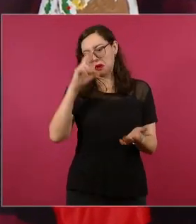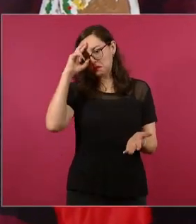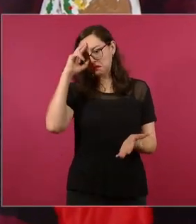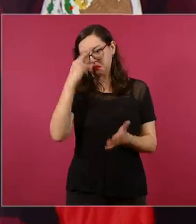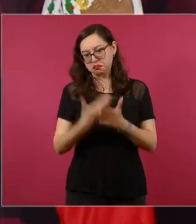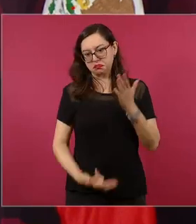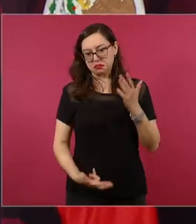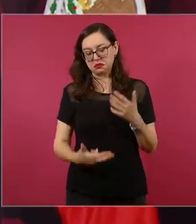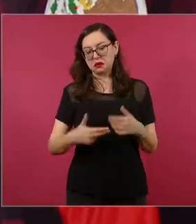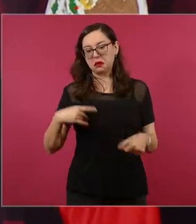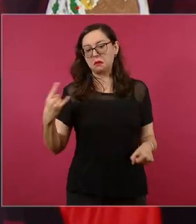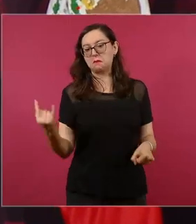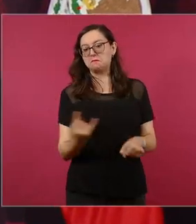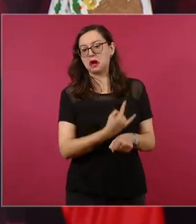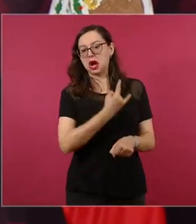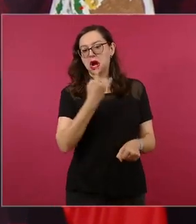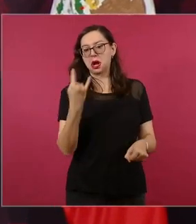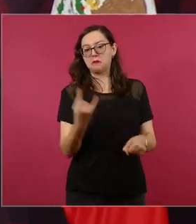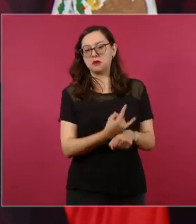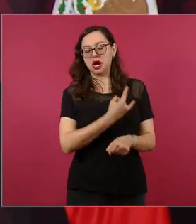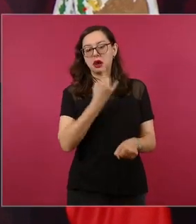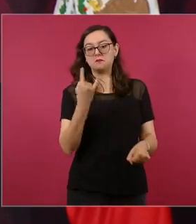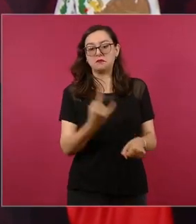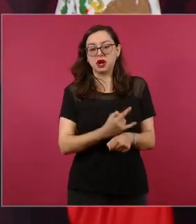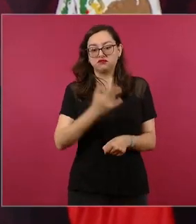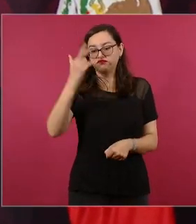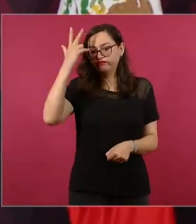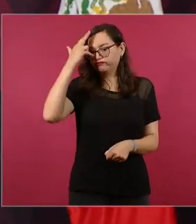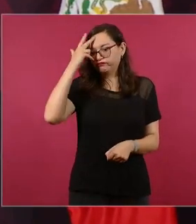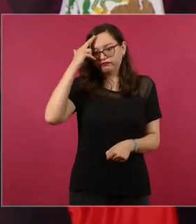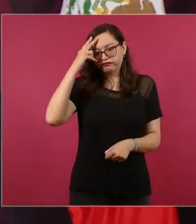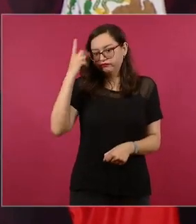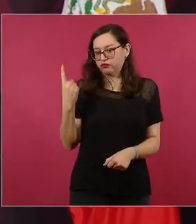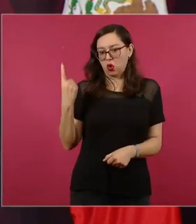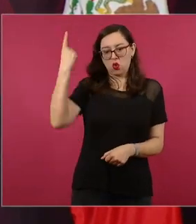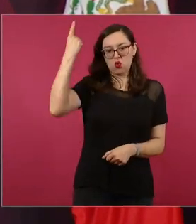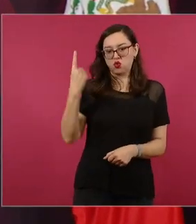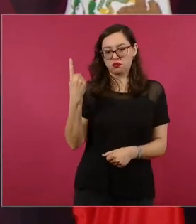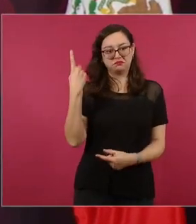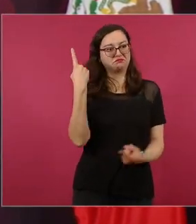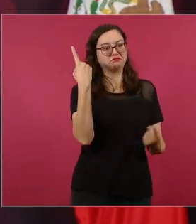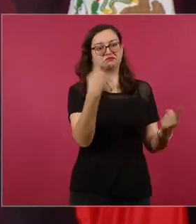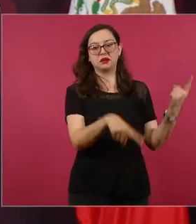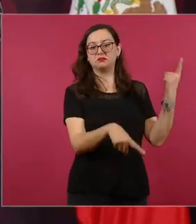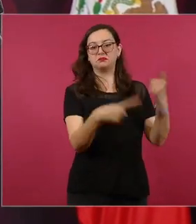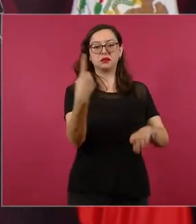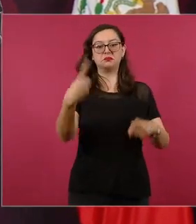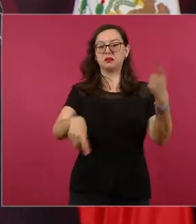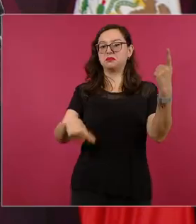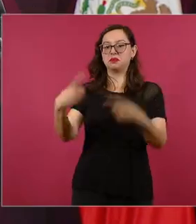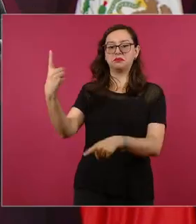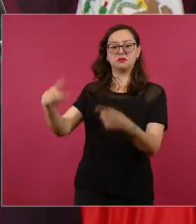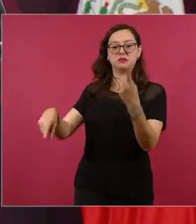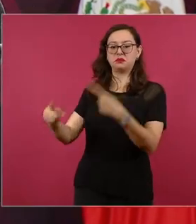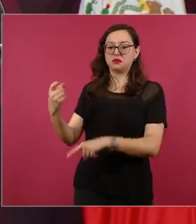Pero en el fondo el poder de los poderes era el Ejecutivo, era Porfirio Díaz.